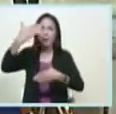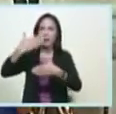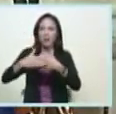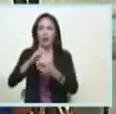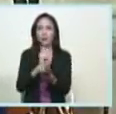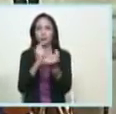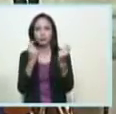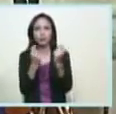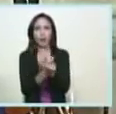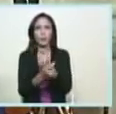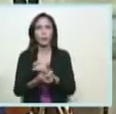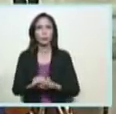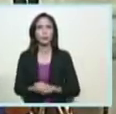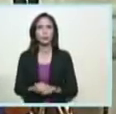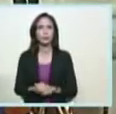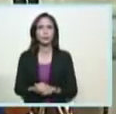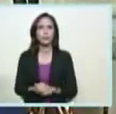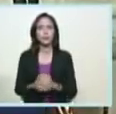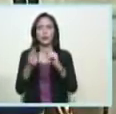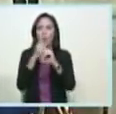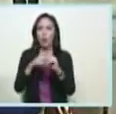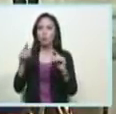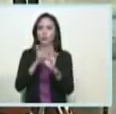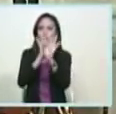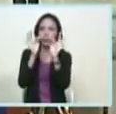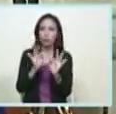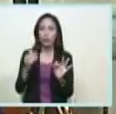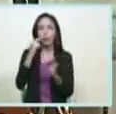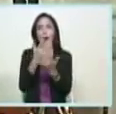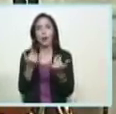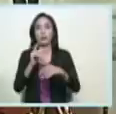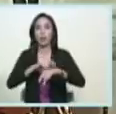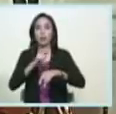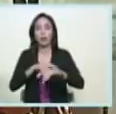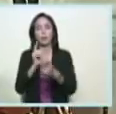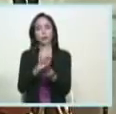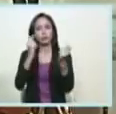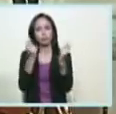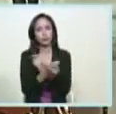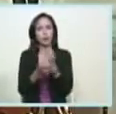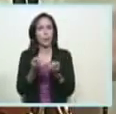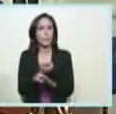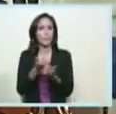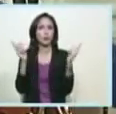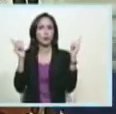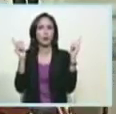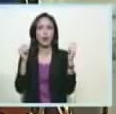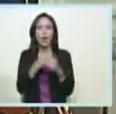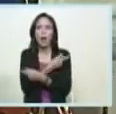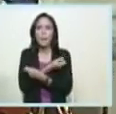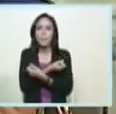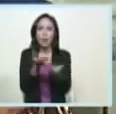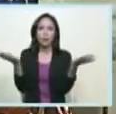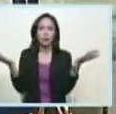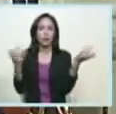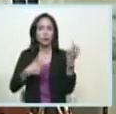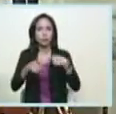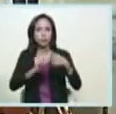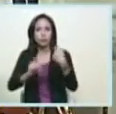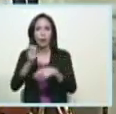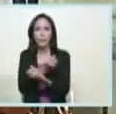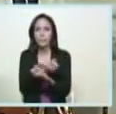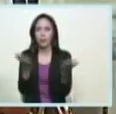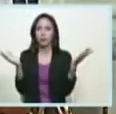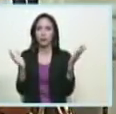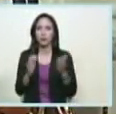cambiarios correspondiente a otros tiempos y entrar en un nuevo tiempo que permita el libre flujo de esa inversión